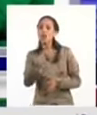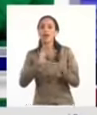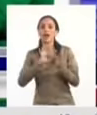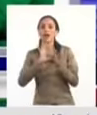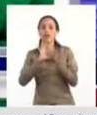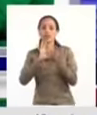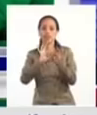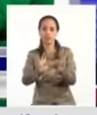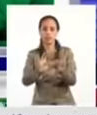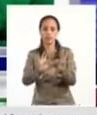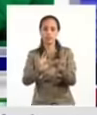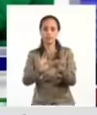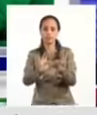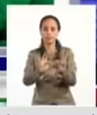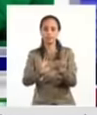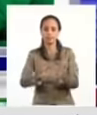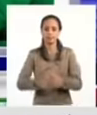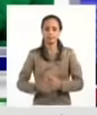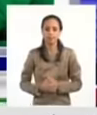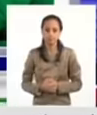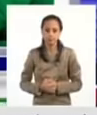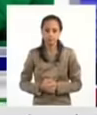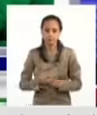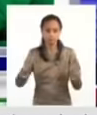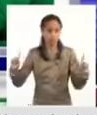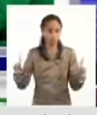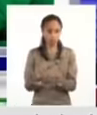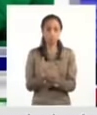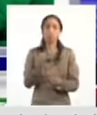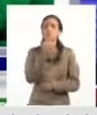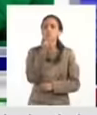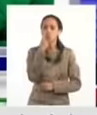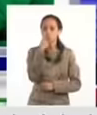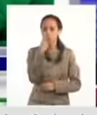extremadamente elevadas. En resumen, podemos ver el gráfico